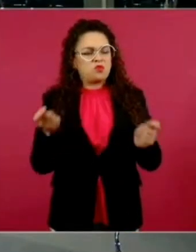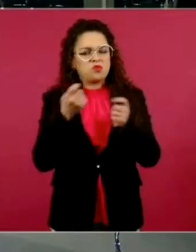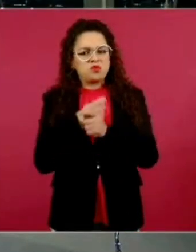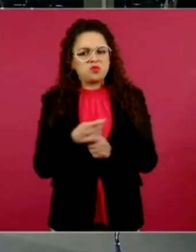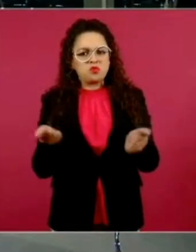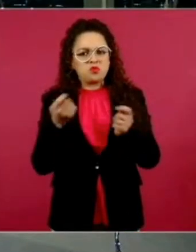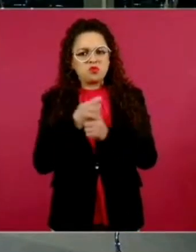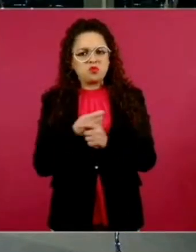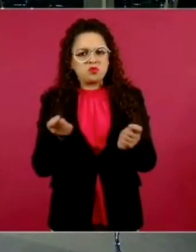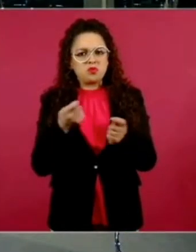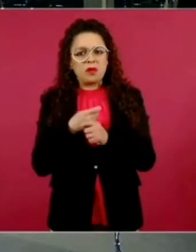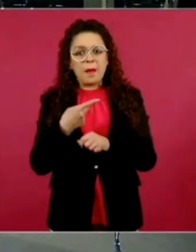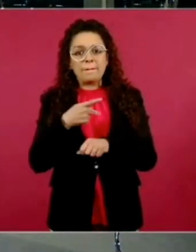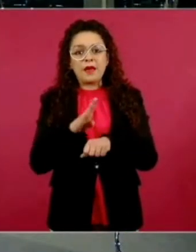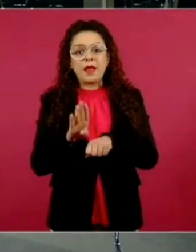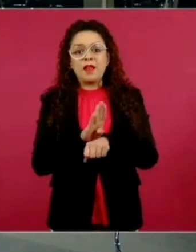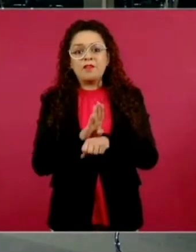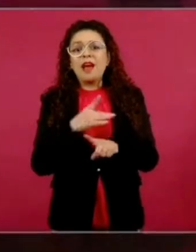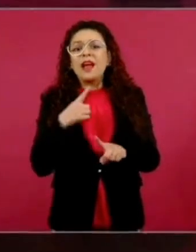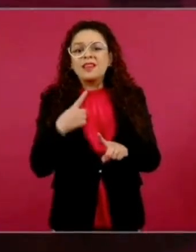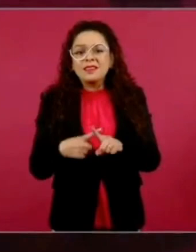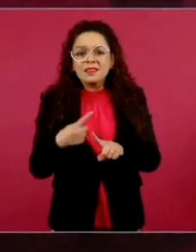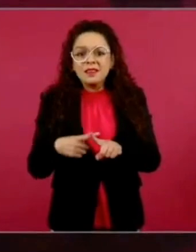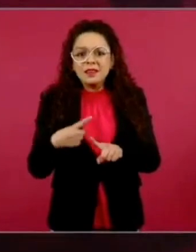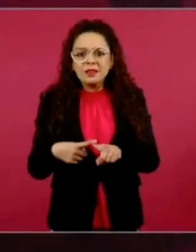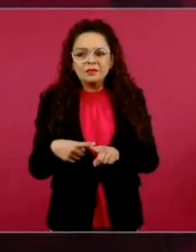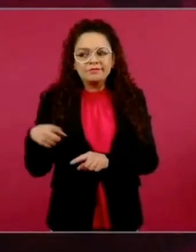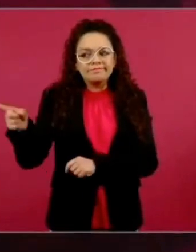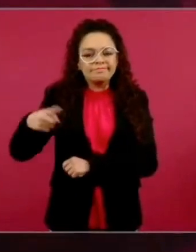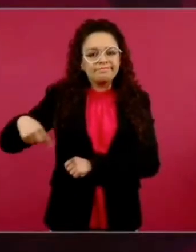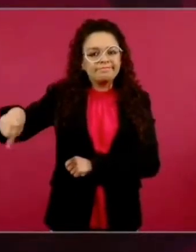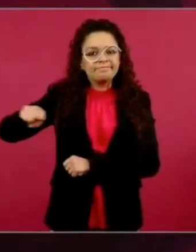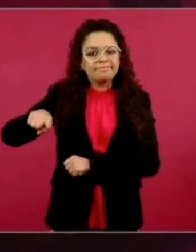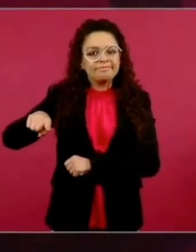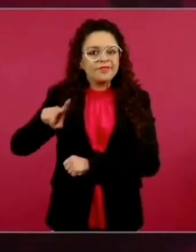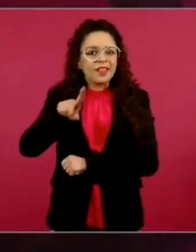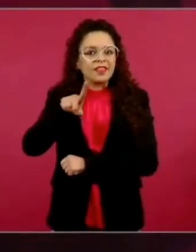de nuestros adversarios.